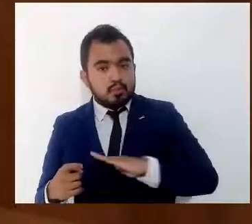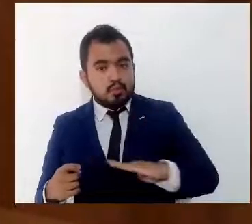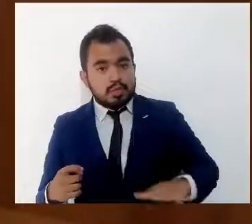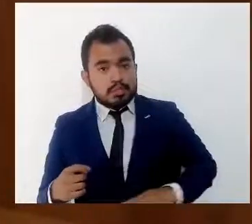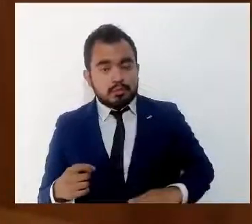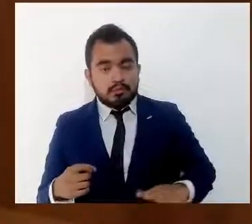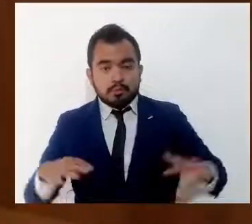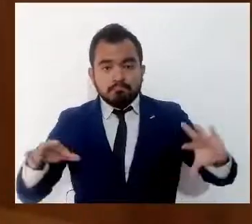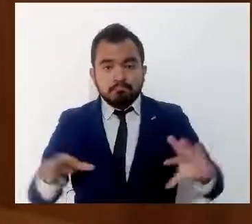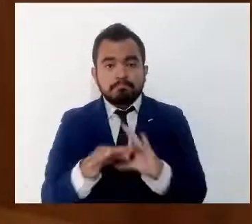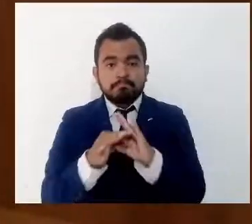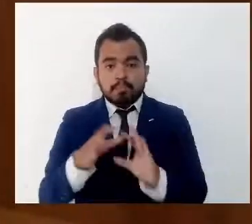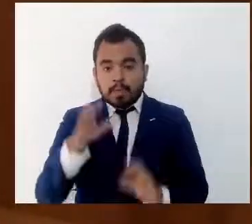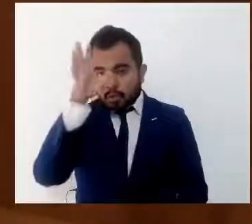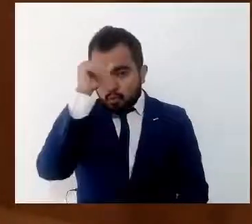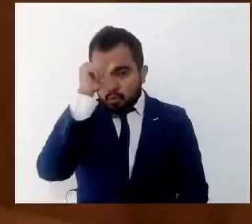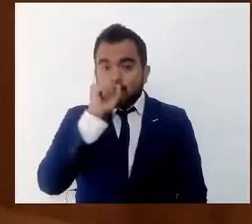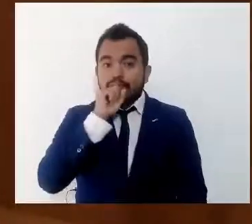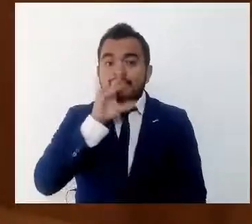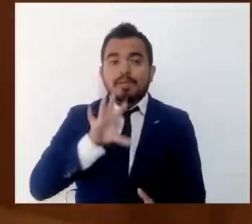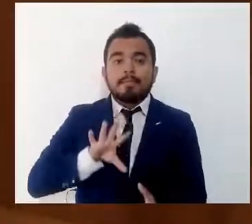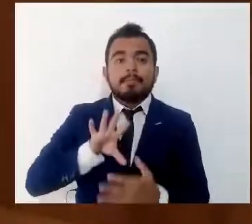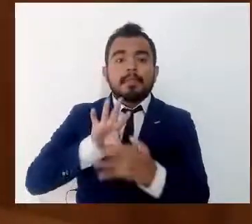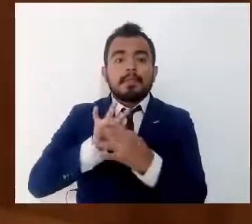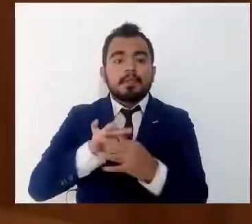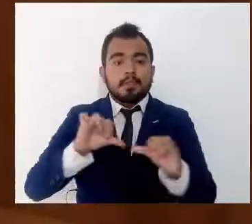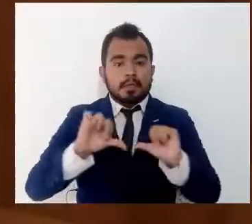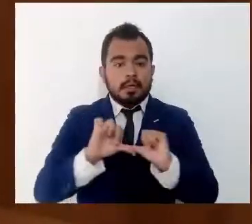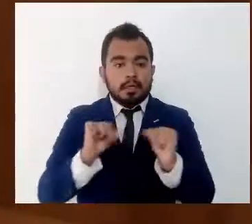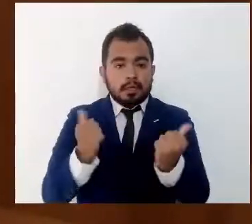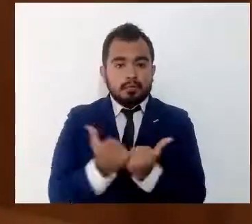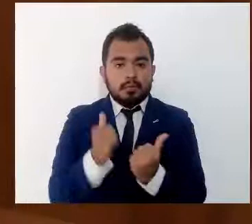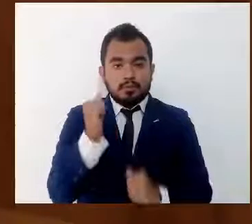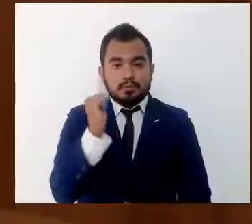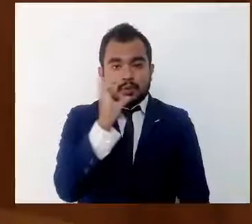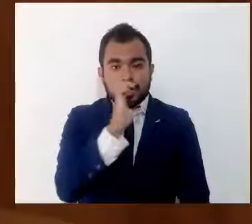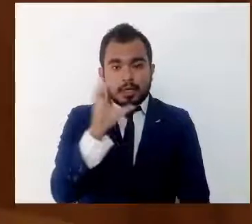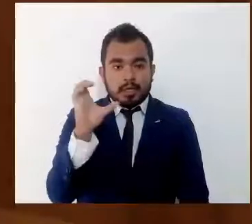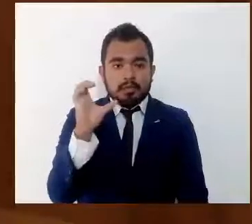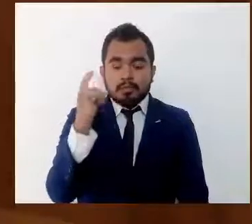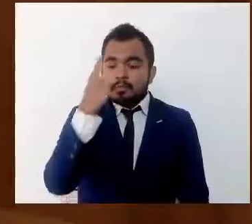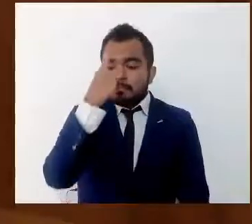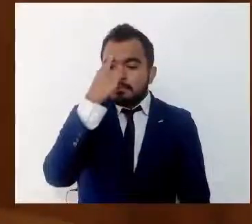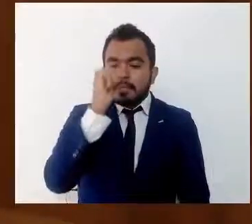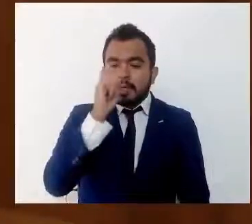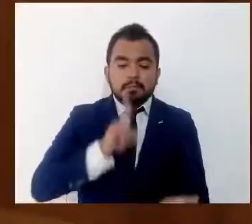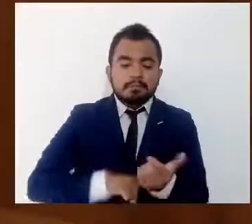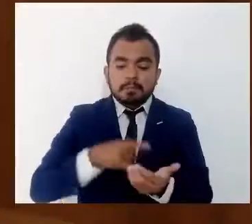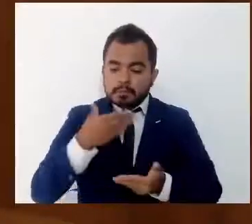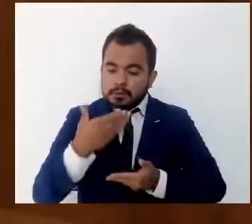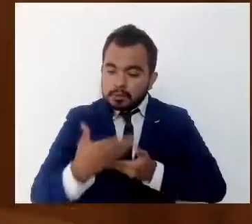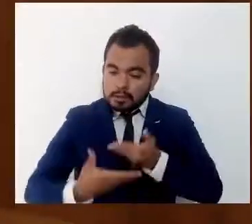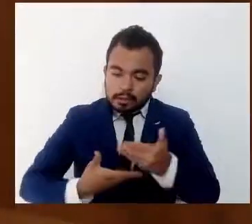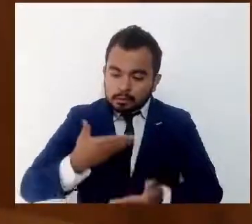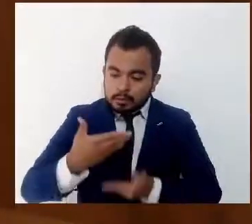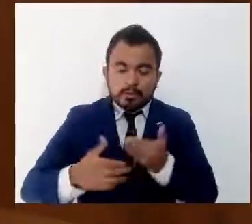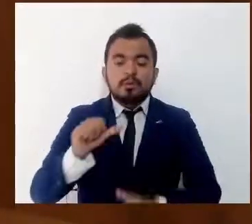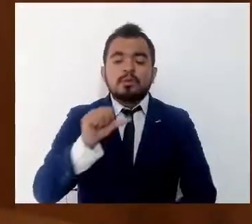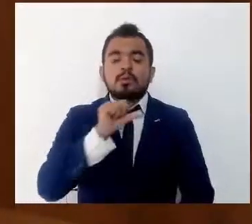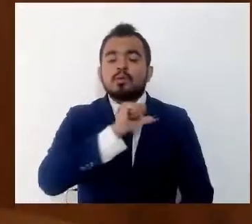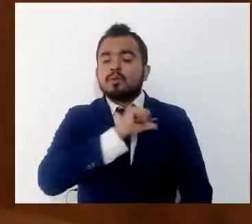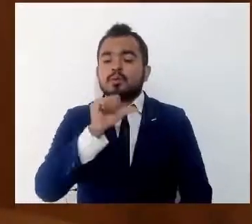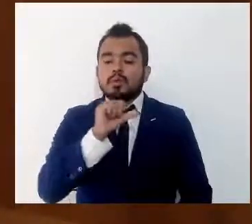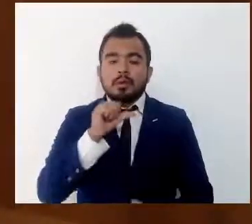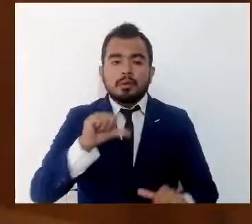sociedad civil que forman parte de los prestadores de servicios y actividades turísticas y los consejos